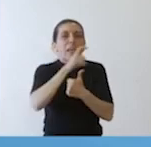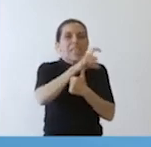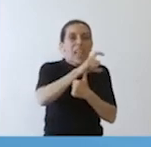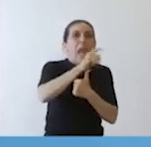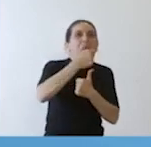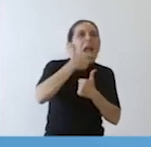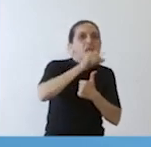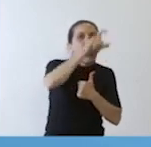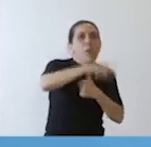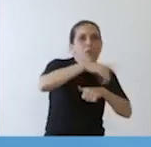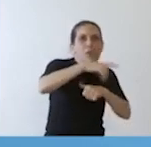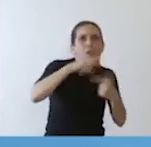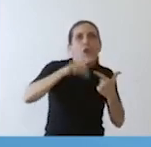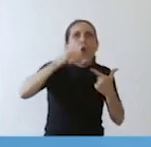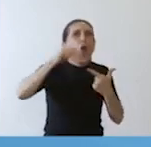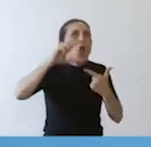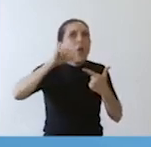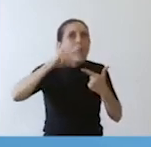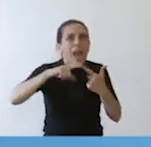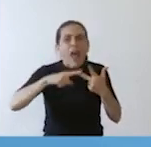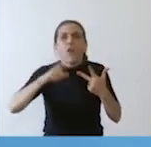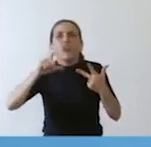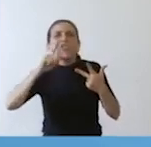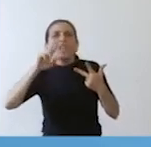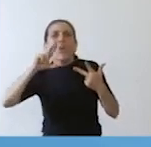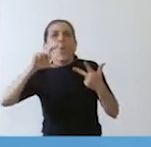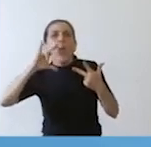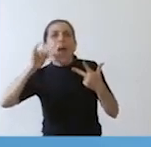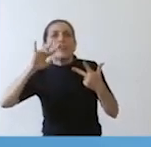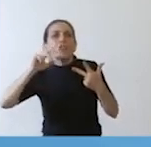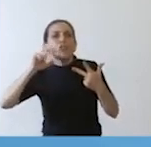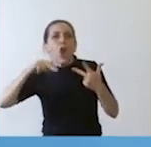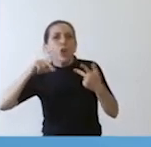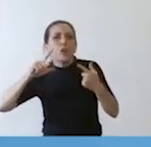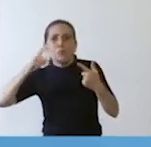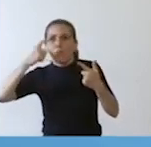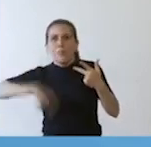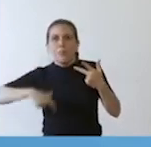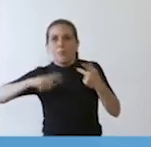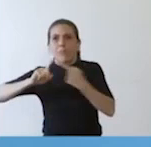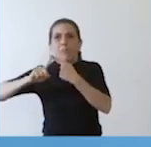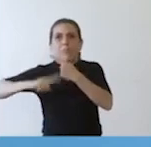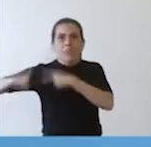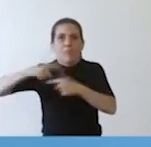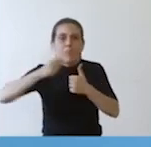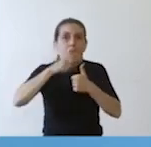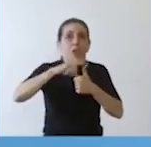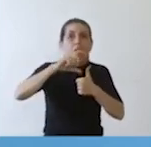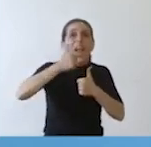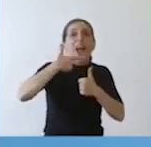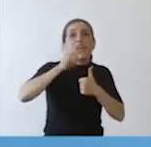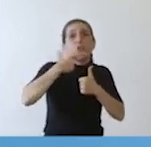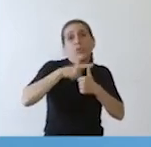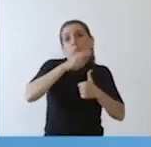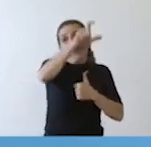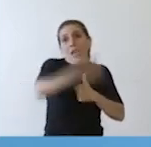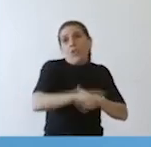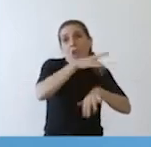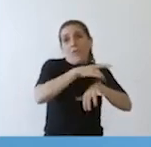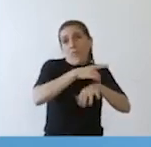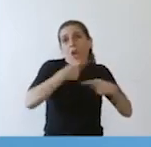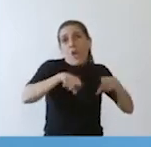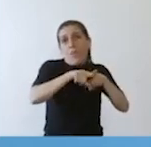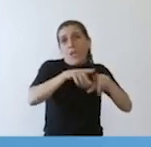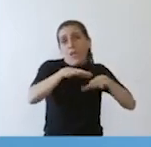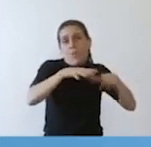casos conglomerados, circulación comunitaria. Casos, el caso importado, como es la situación que está viviendo la